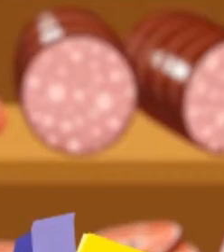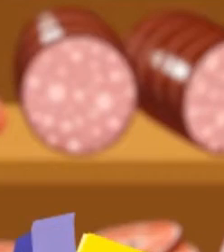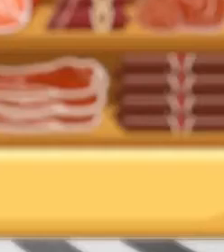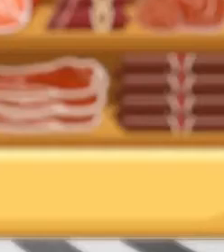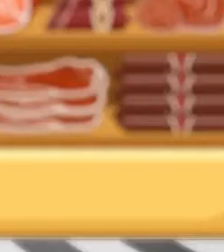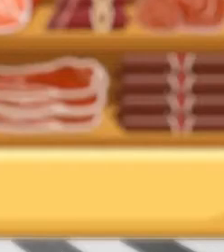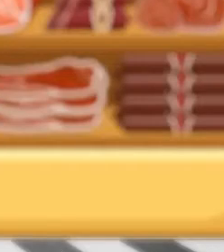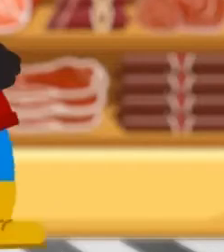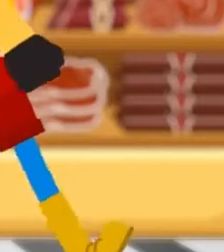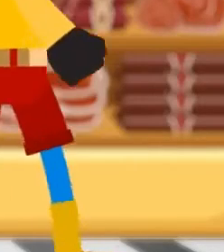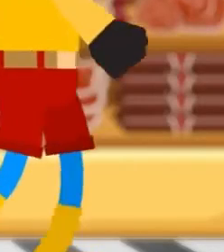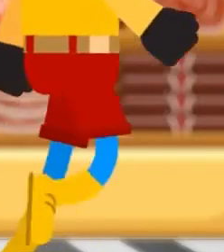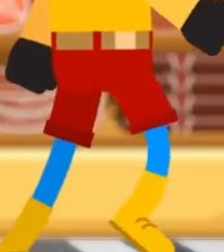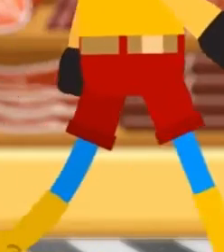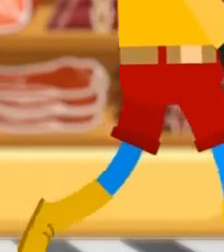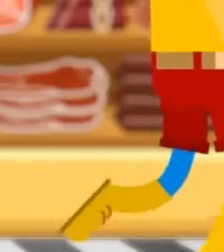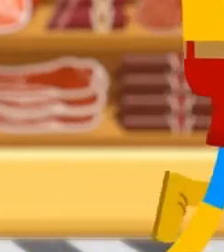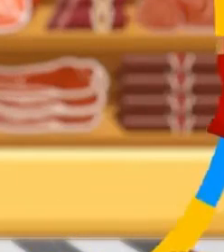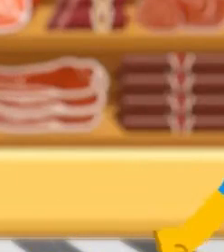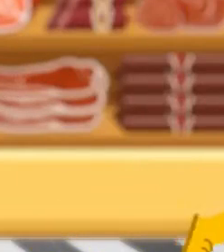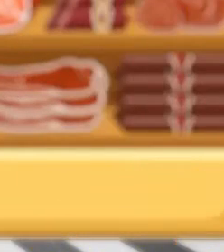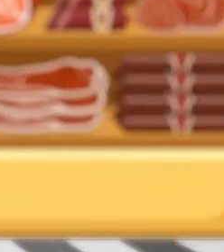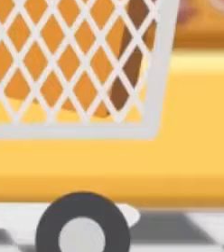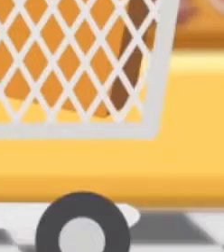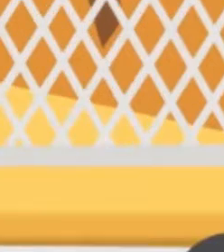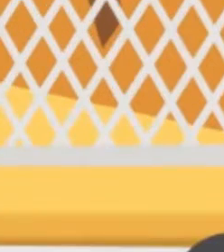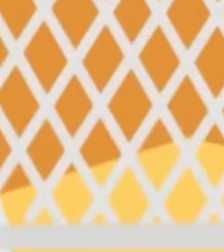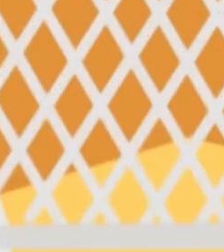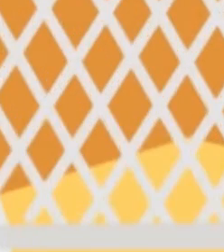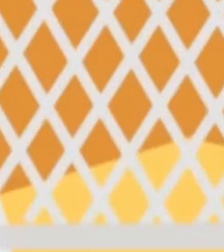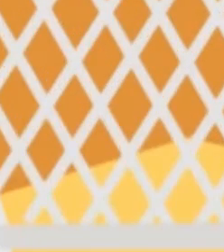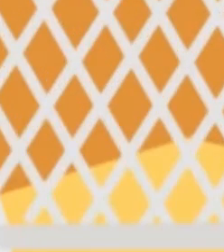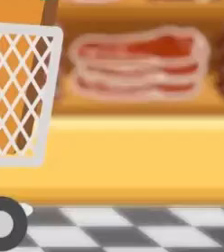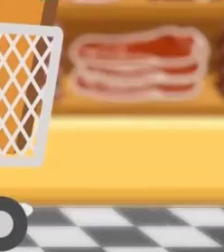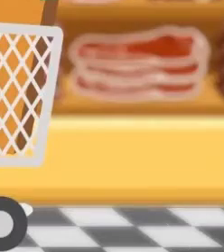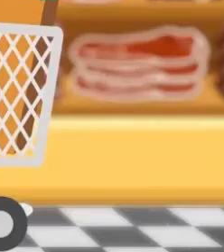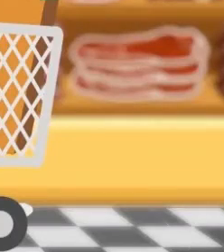rufino rufino luz y no se te que duele